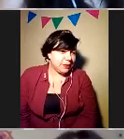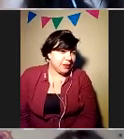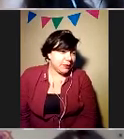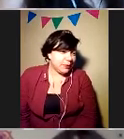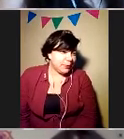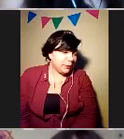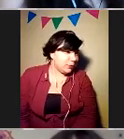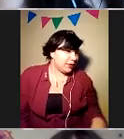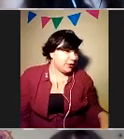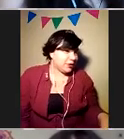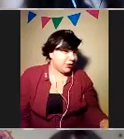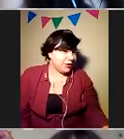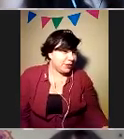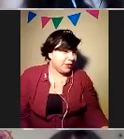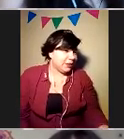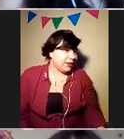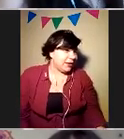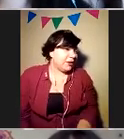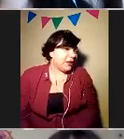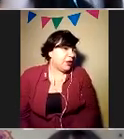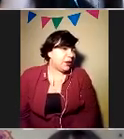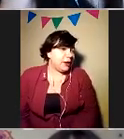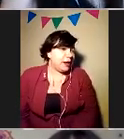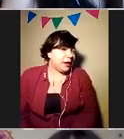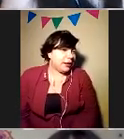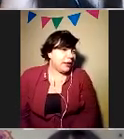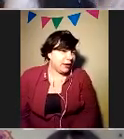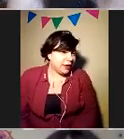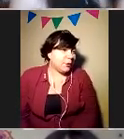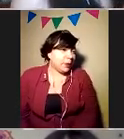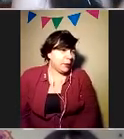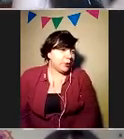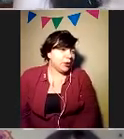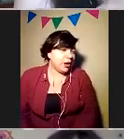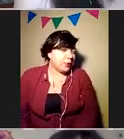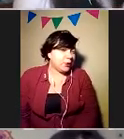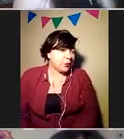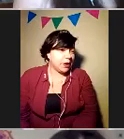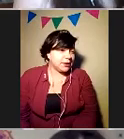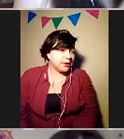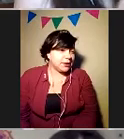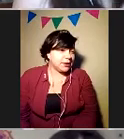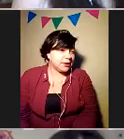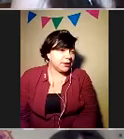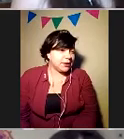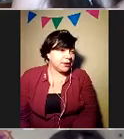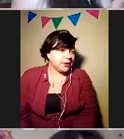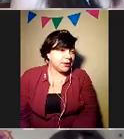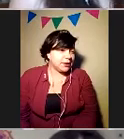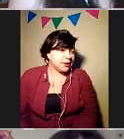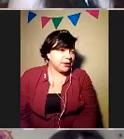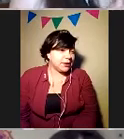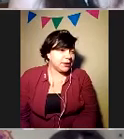La última recomendación. No sé. Ah, no, sí, claro, aquí hay algunas producciones audiovisuales. Claro, tenemos